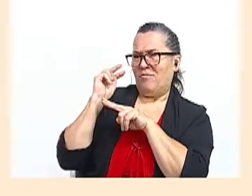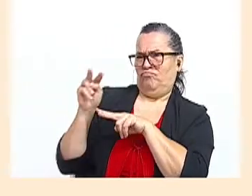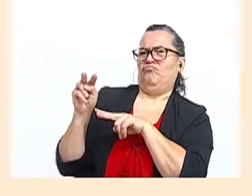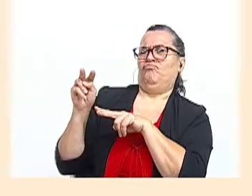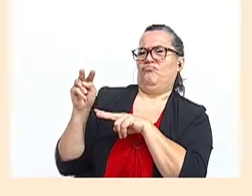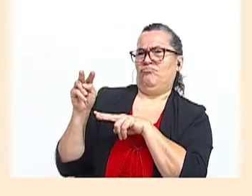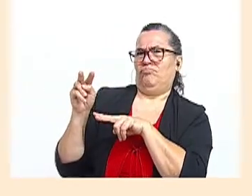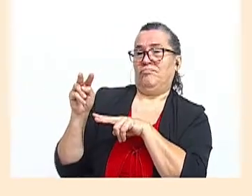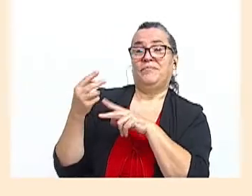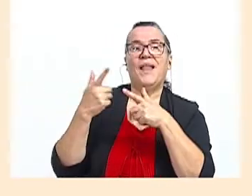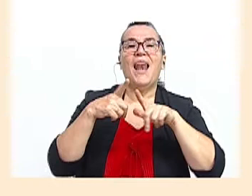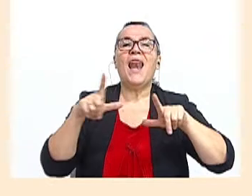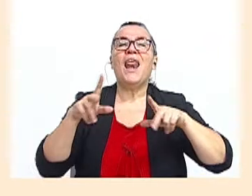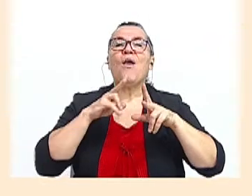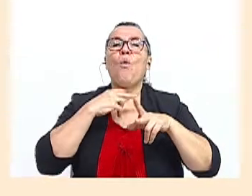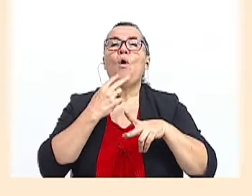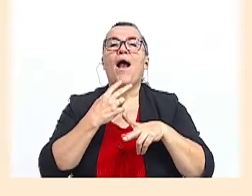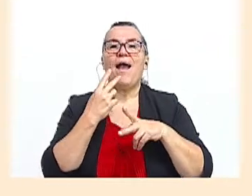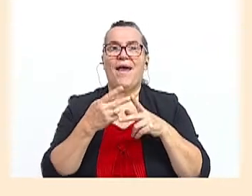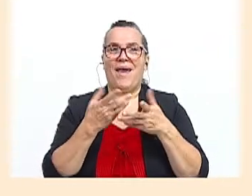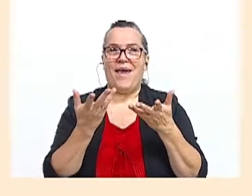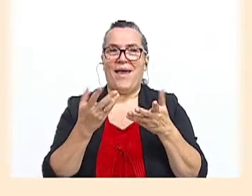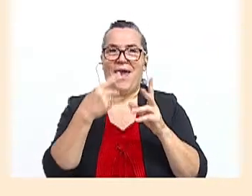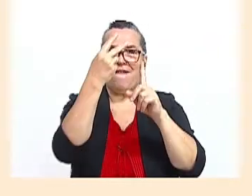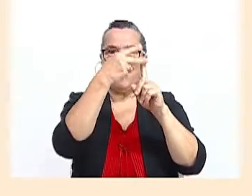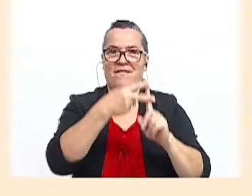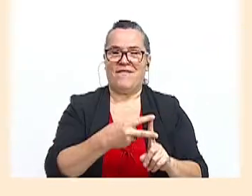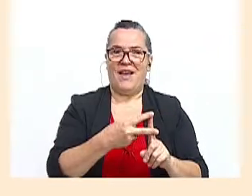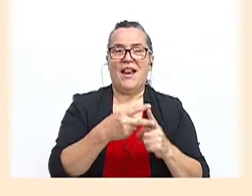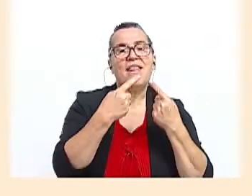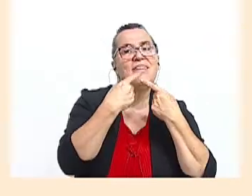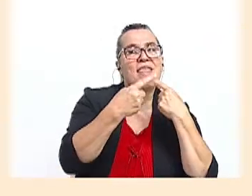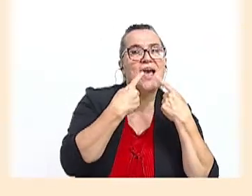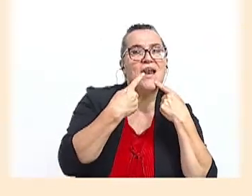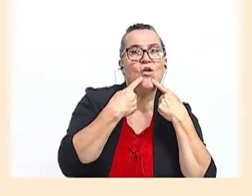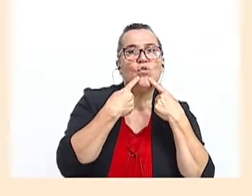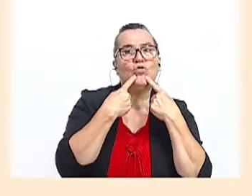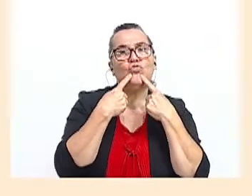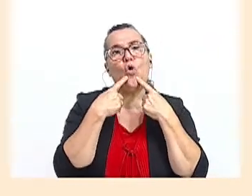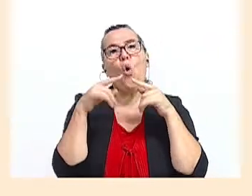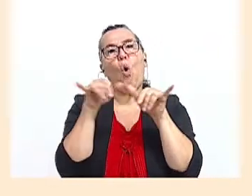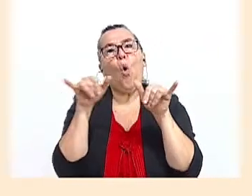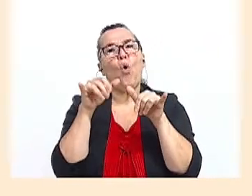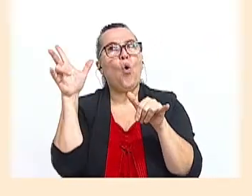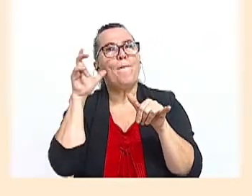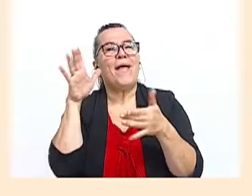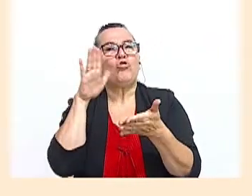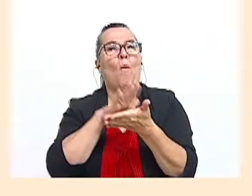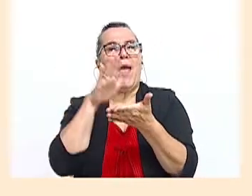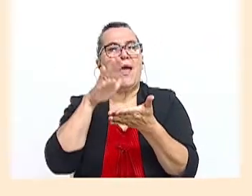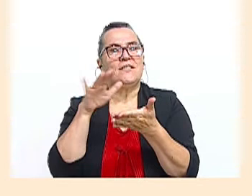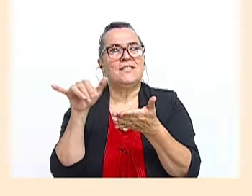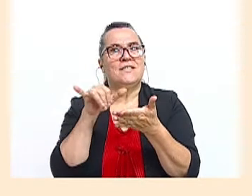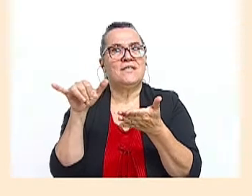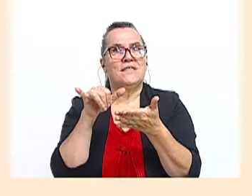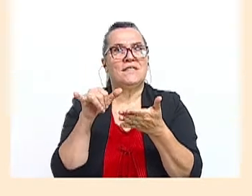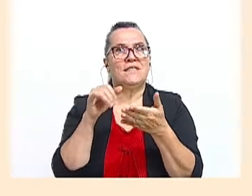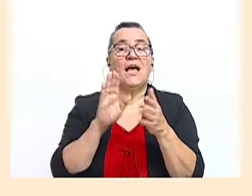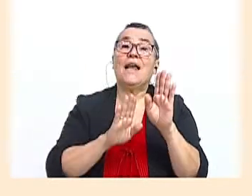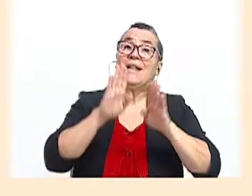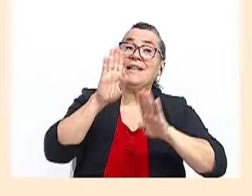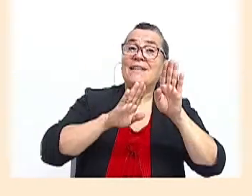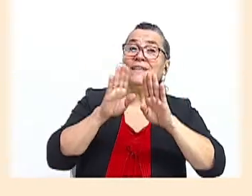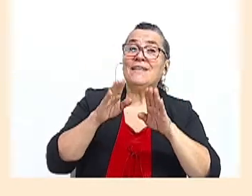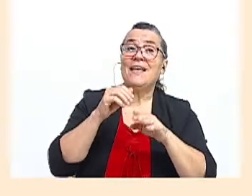Tenemos el lenguaje verbal a través de los diálogos o las onomatopeyas. En este caso, las intervenciones